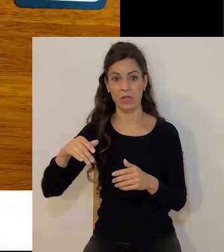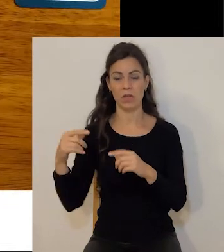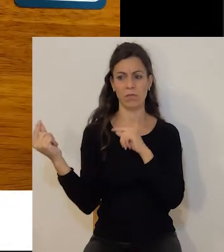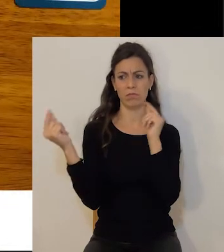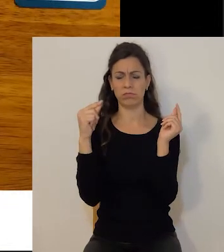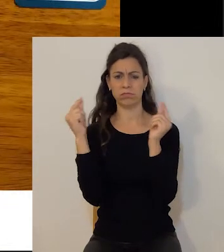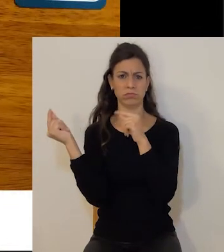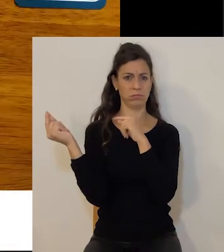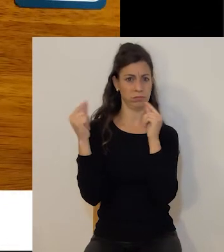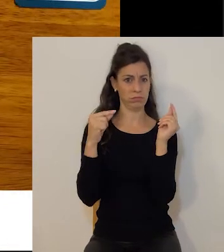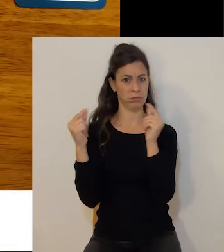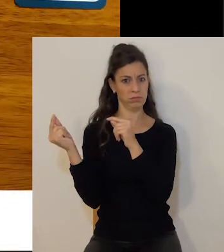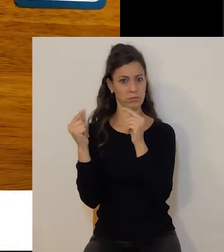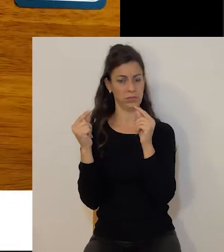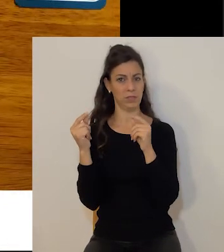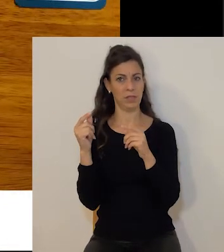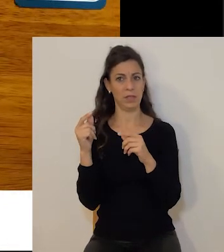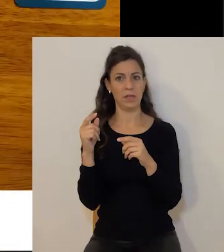cómo creen